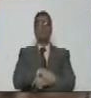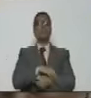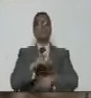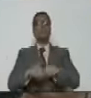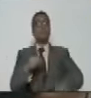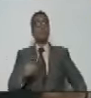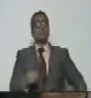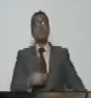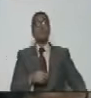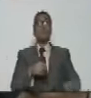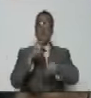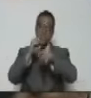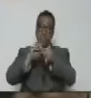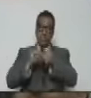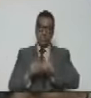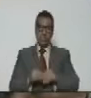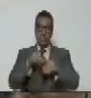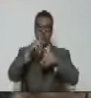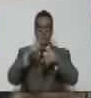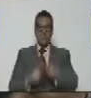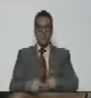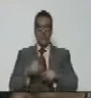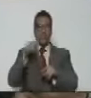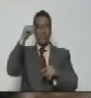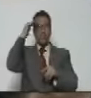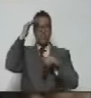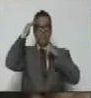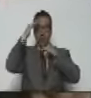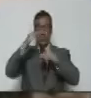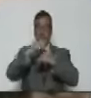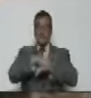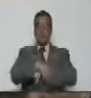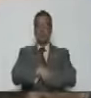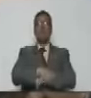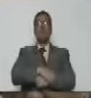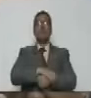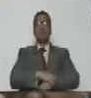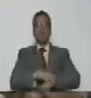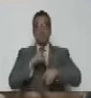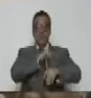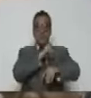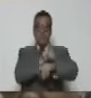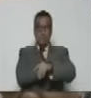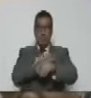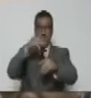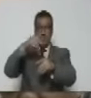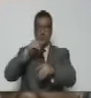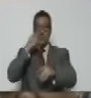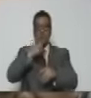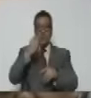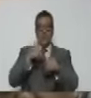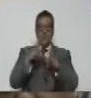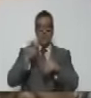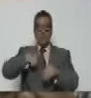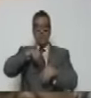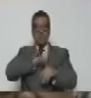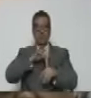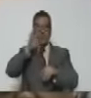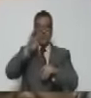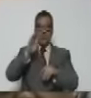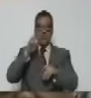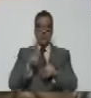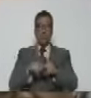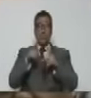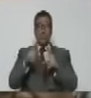estableció un cronograma electoral saludado por todas las fuerzas políticas de nuestro país. Y lo que no